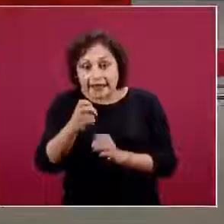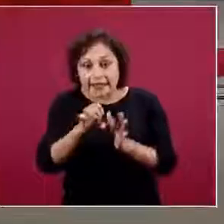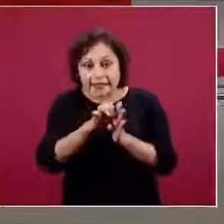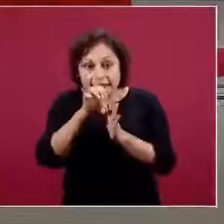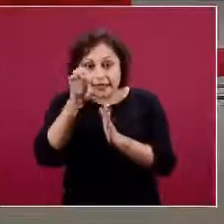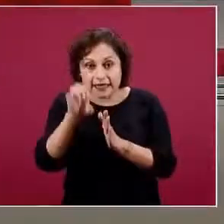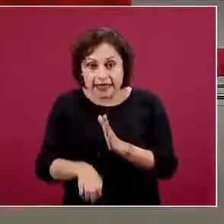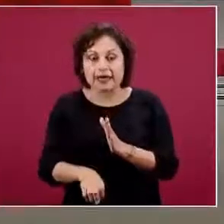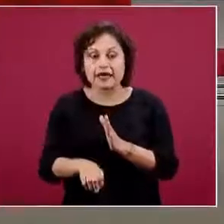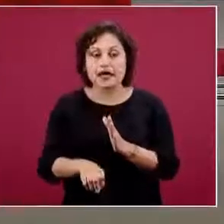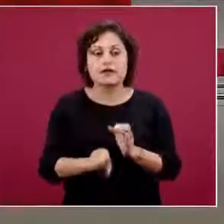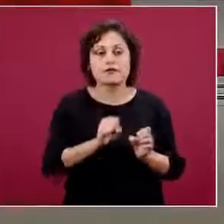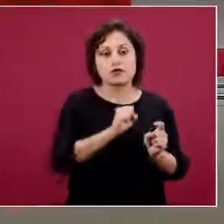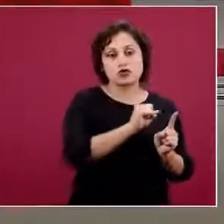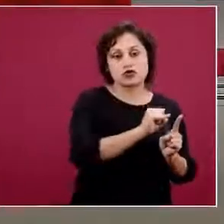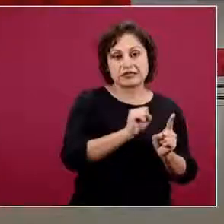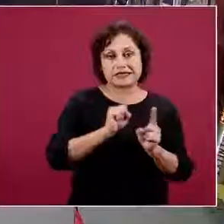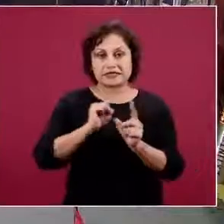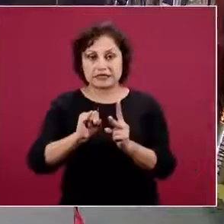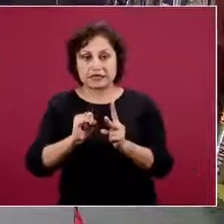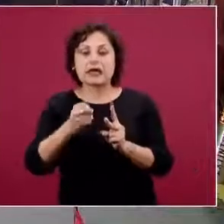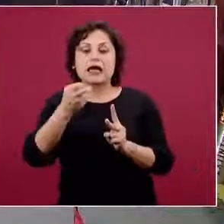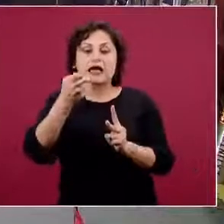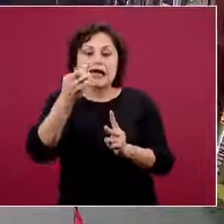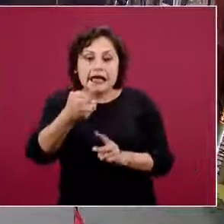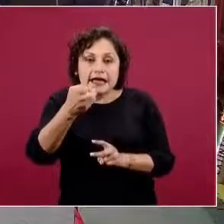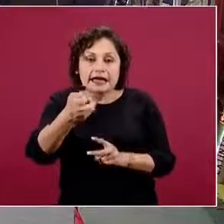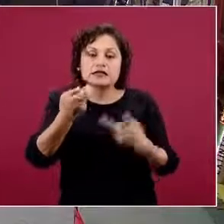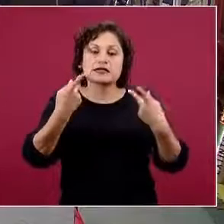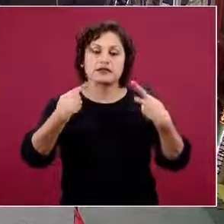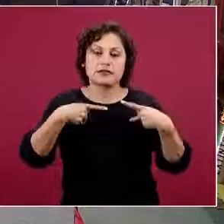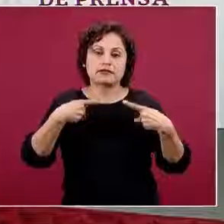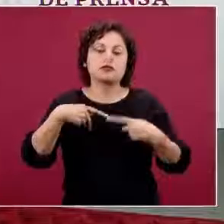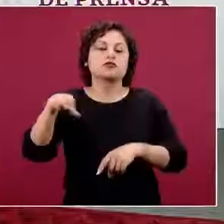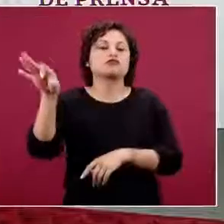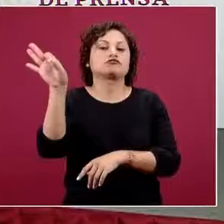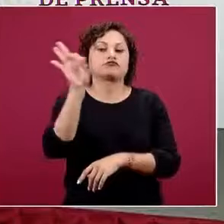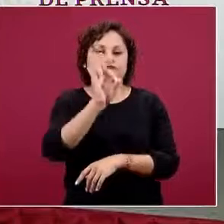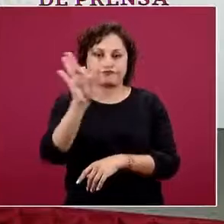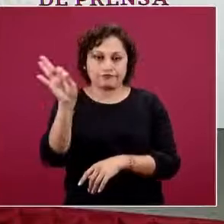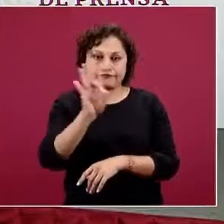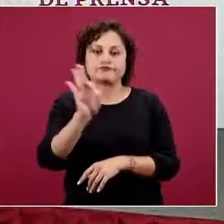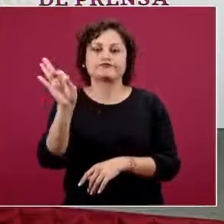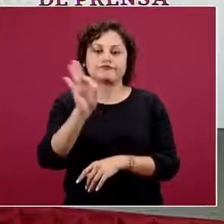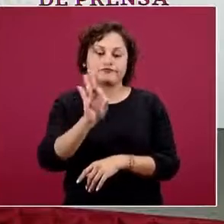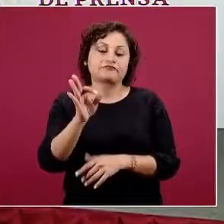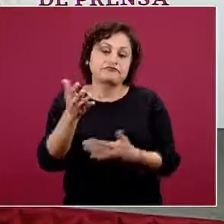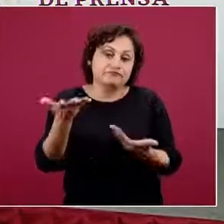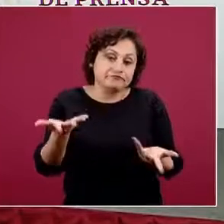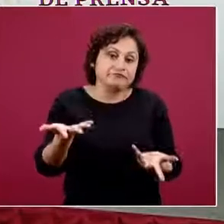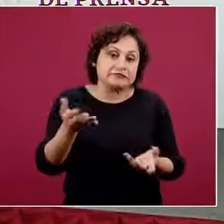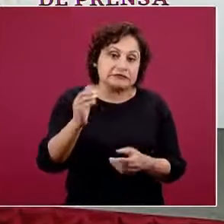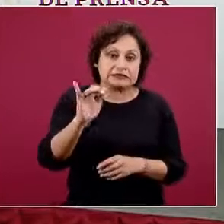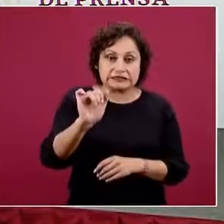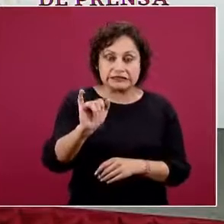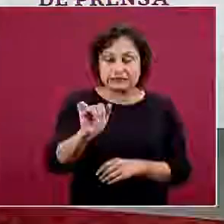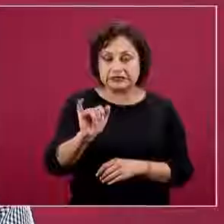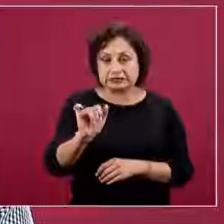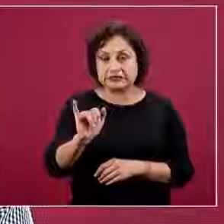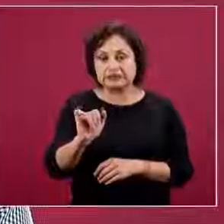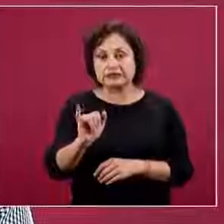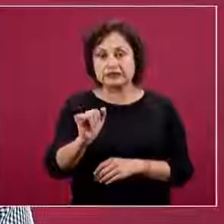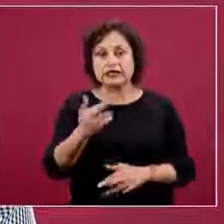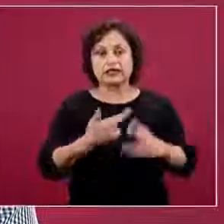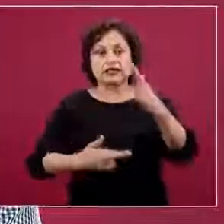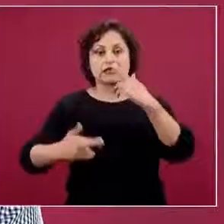ese punto, este es un caso probable, es decir, es alguien que potencialmente, probablemente, pudiera tener un cuadro